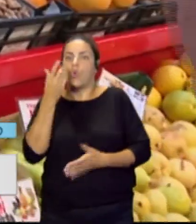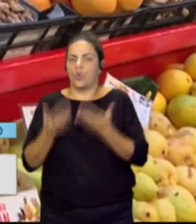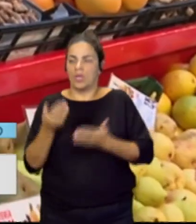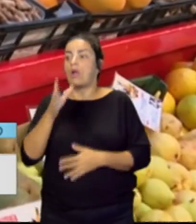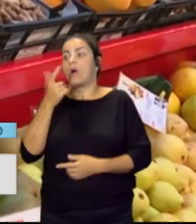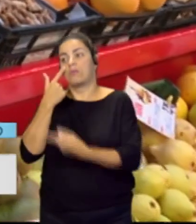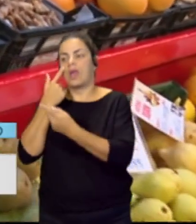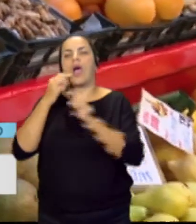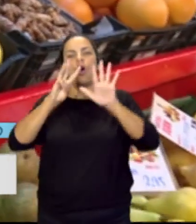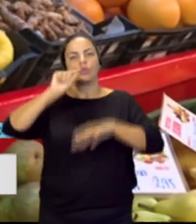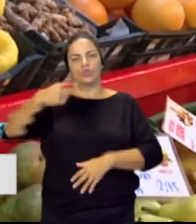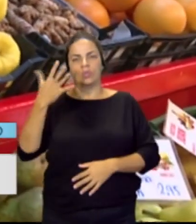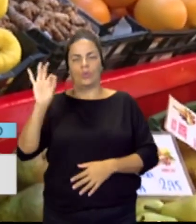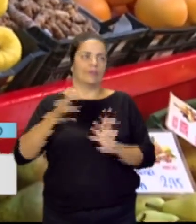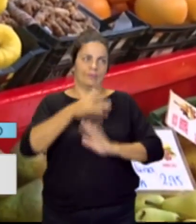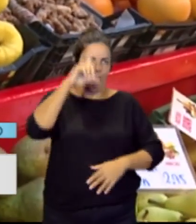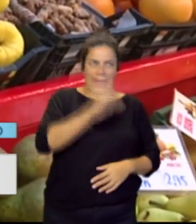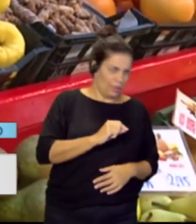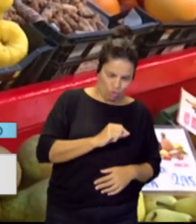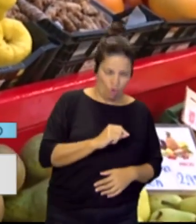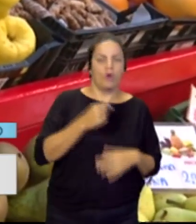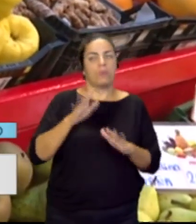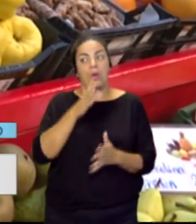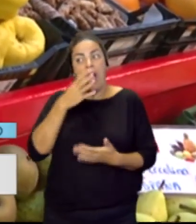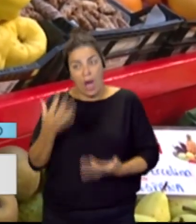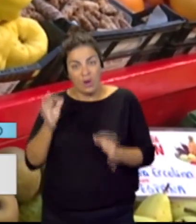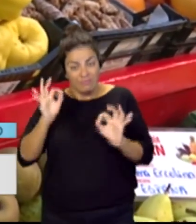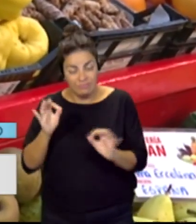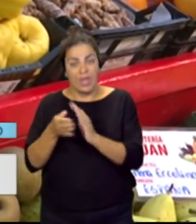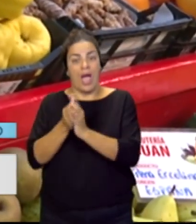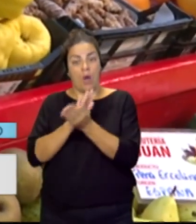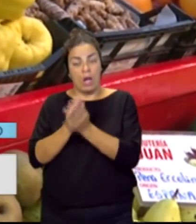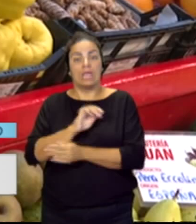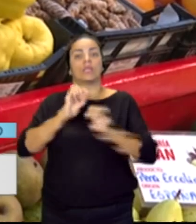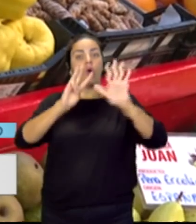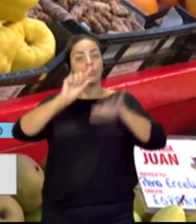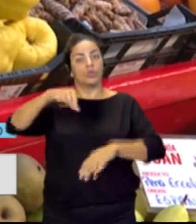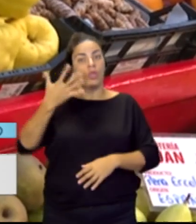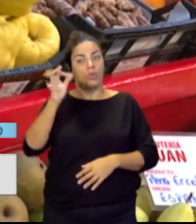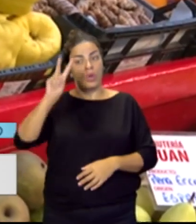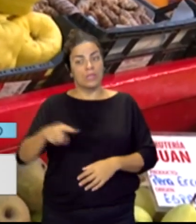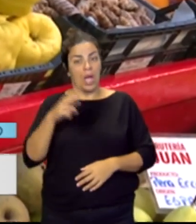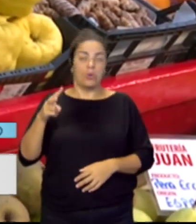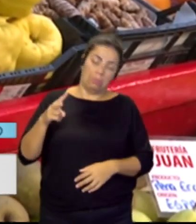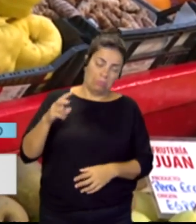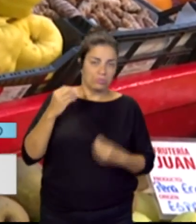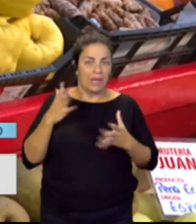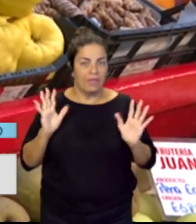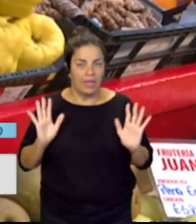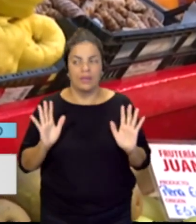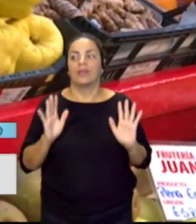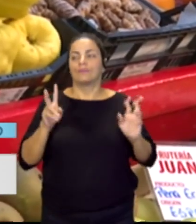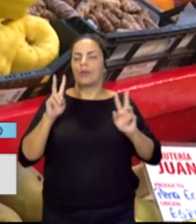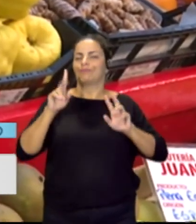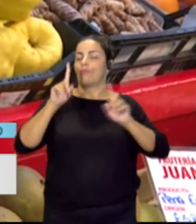no es que lo estén regalando pero el aguacate ahora mismo en este momento del año a 850 no está nada mal la problemática con el aguacate